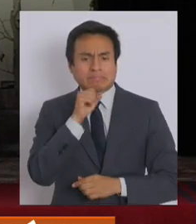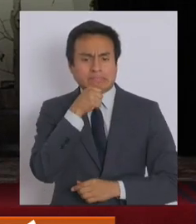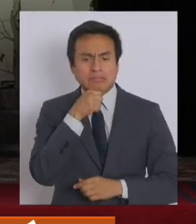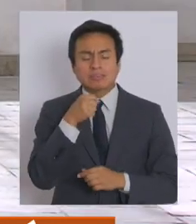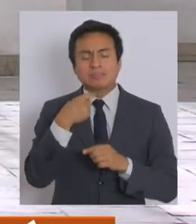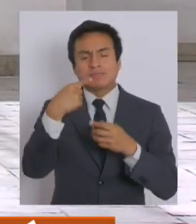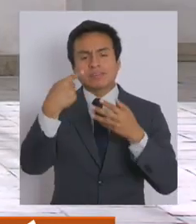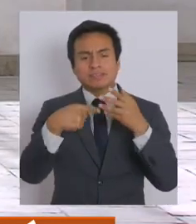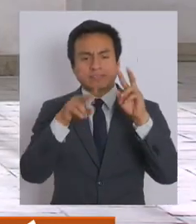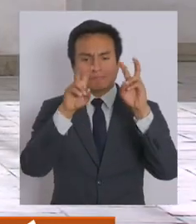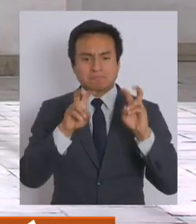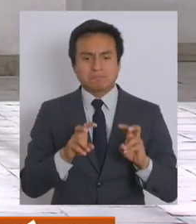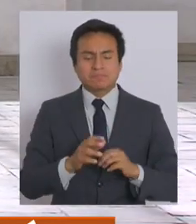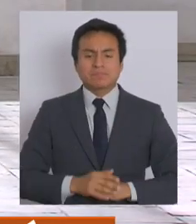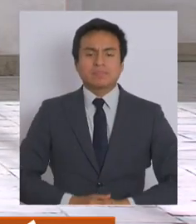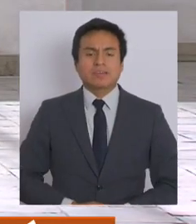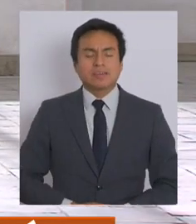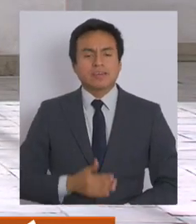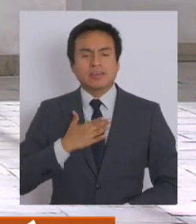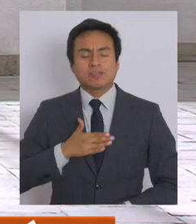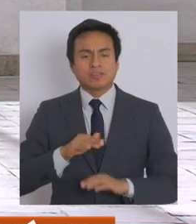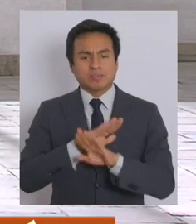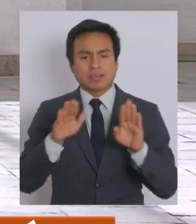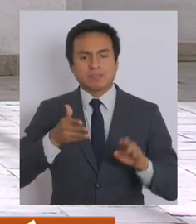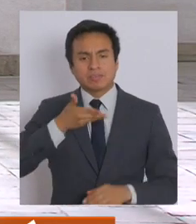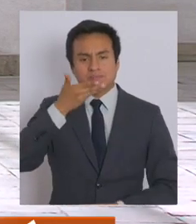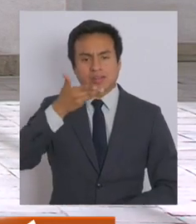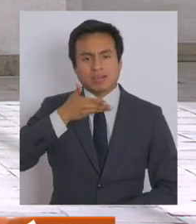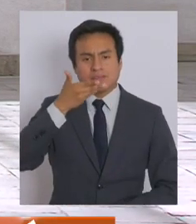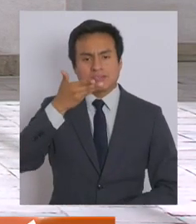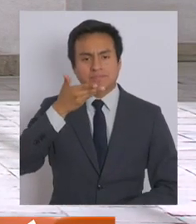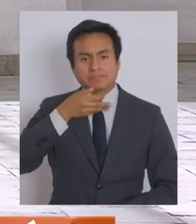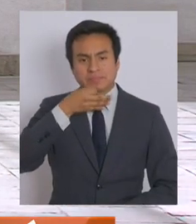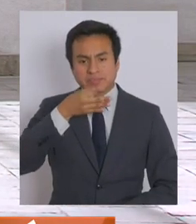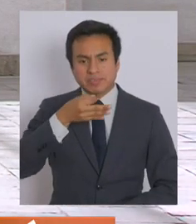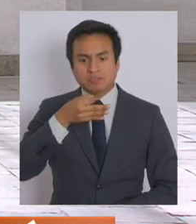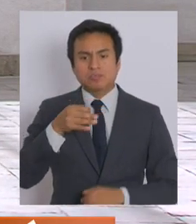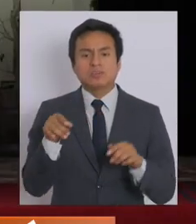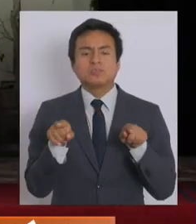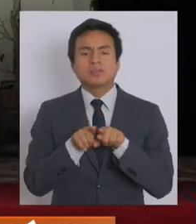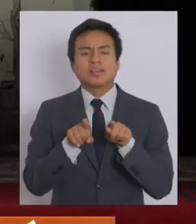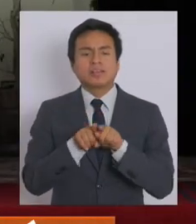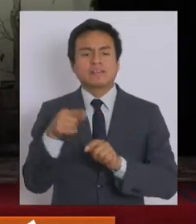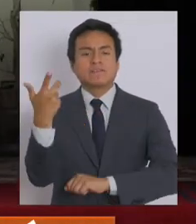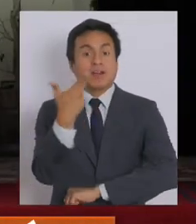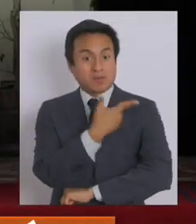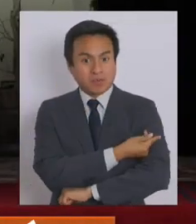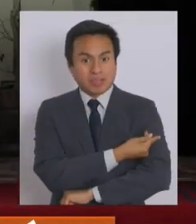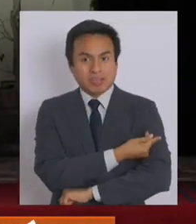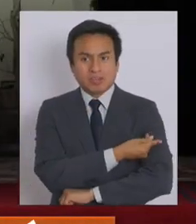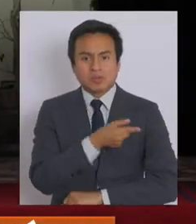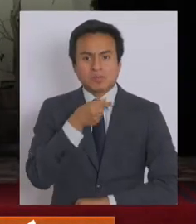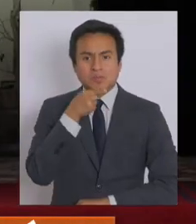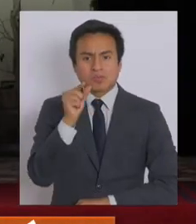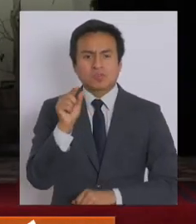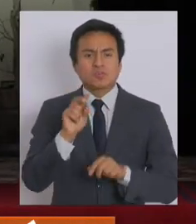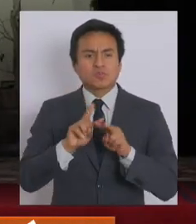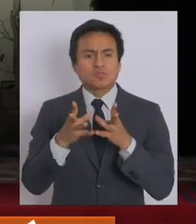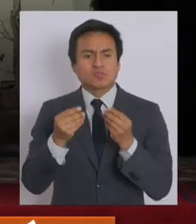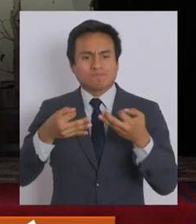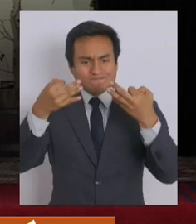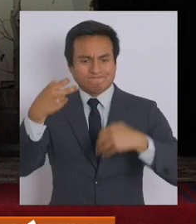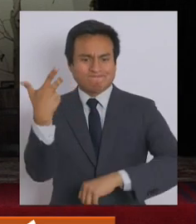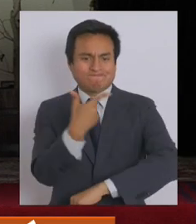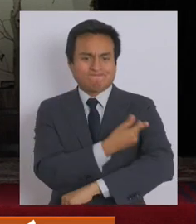más. Quisiera terminar estas palabras diciendo que, igual como la vacuna esperamos sea una solución fuerte